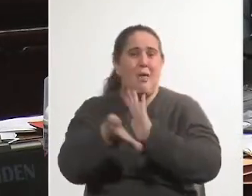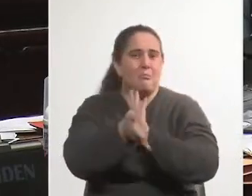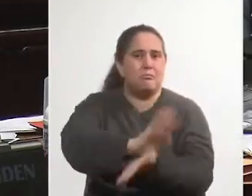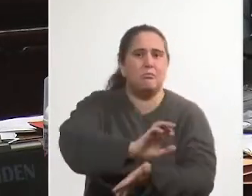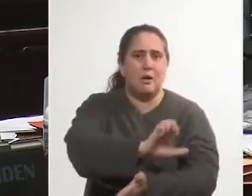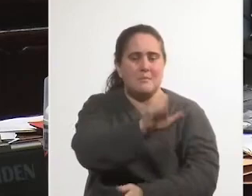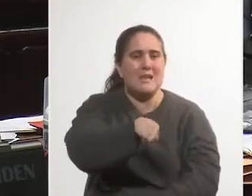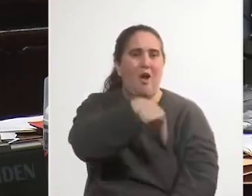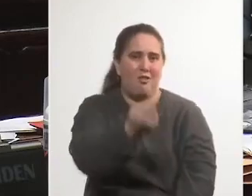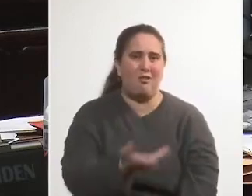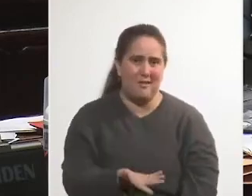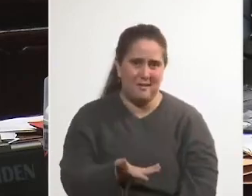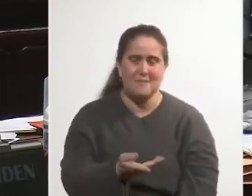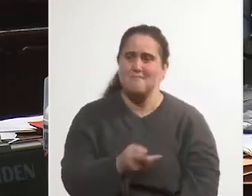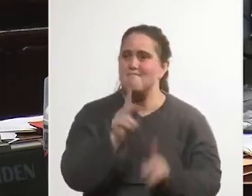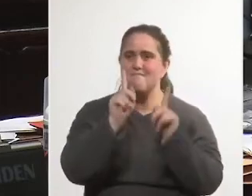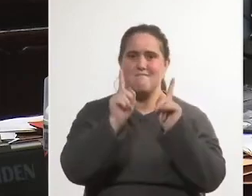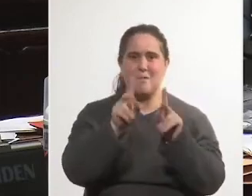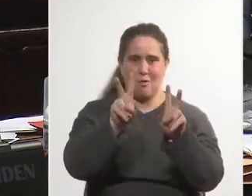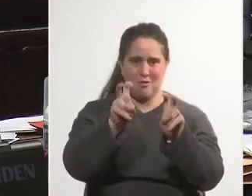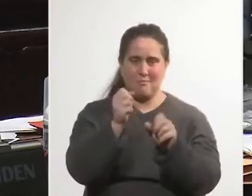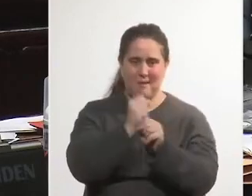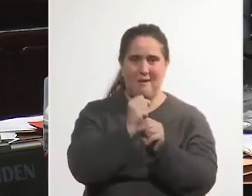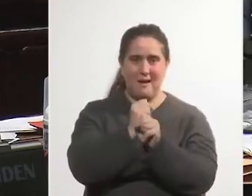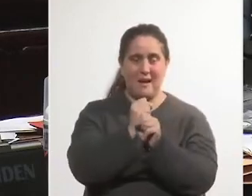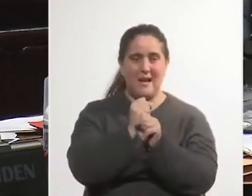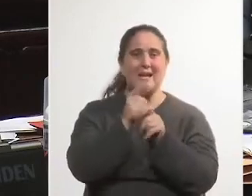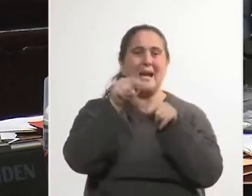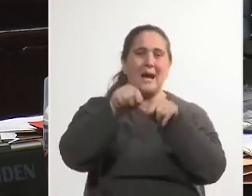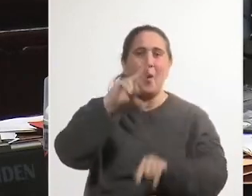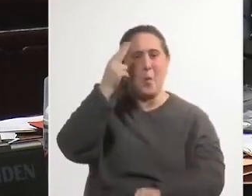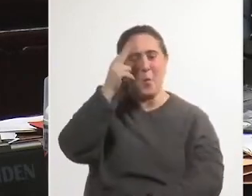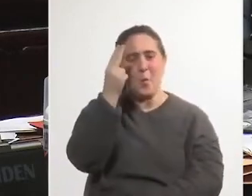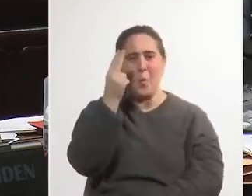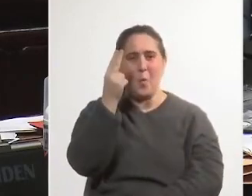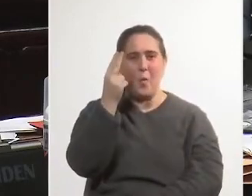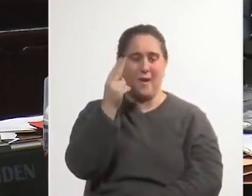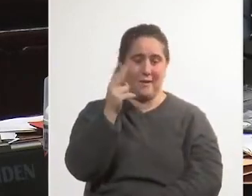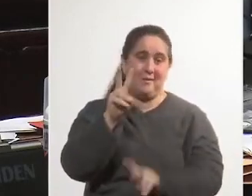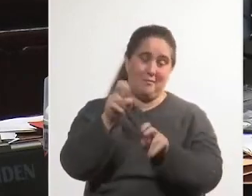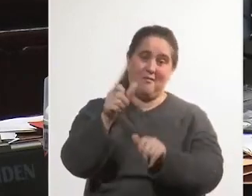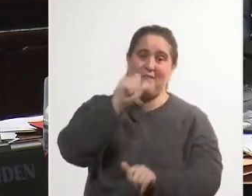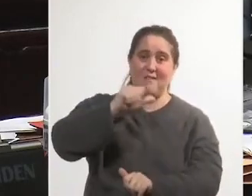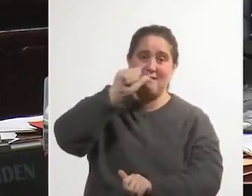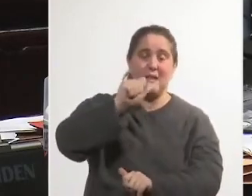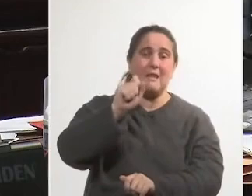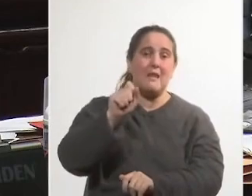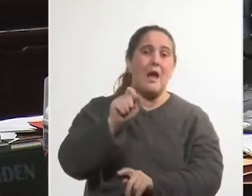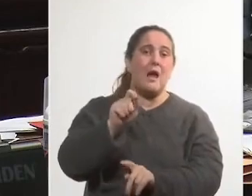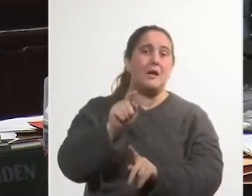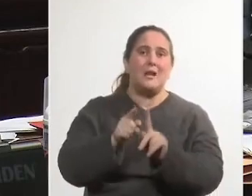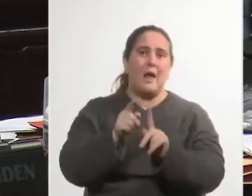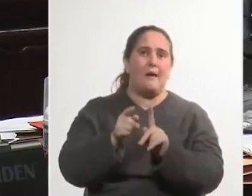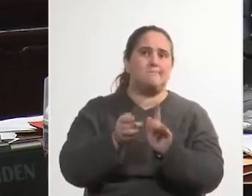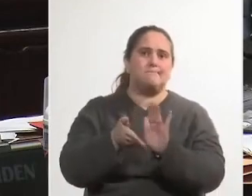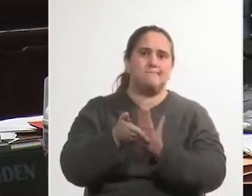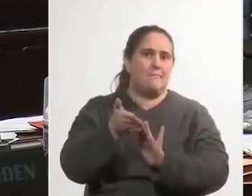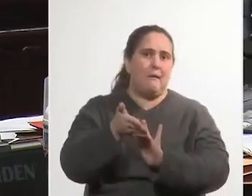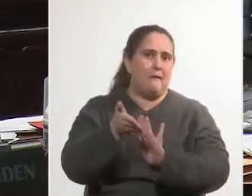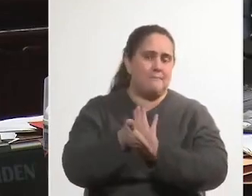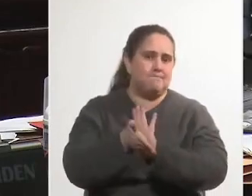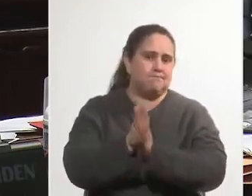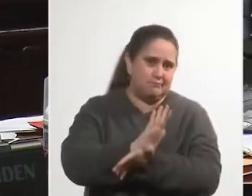empresas que en ese ramo en el Uruguay parecería que están, si no en franca desaparición, en algo